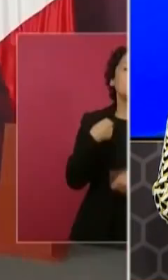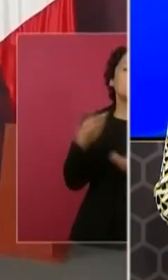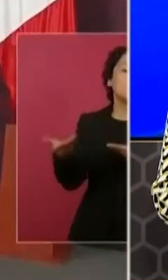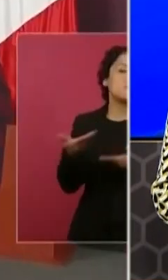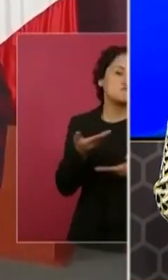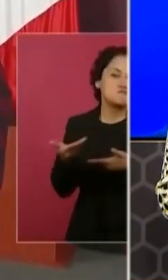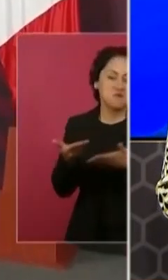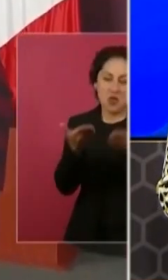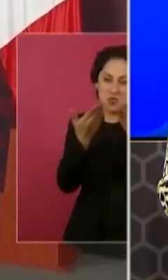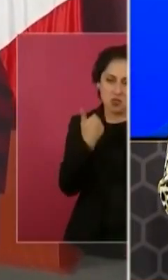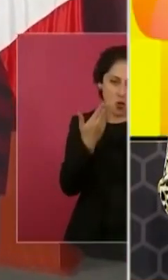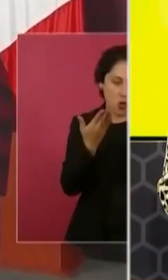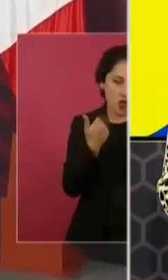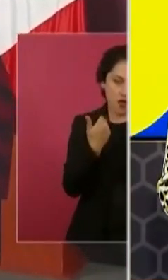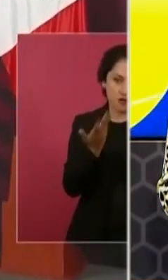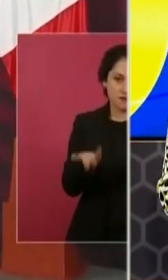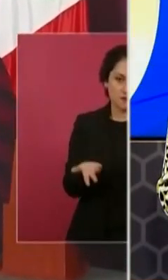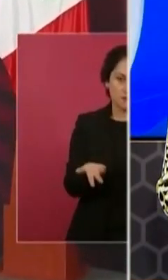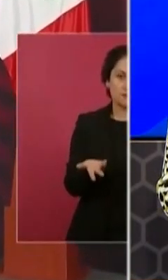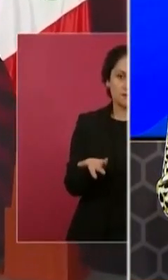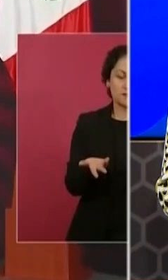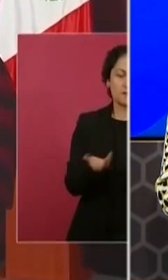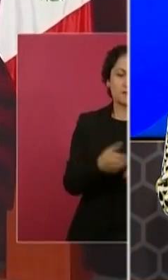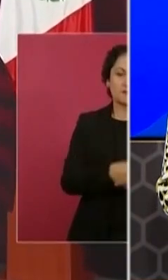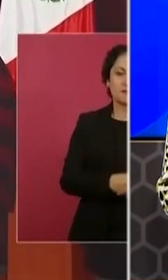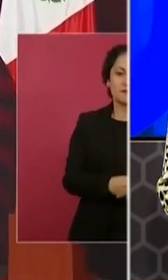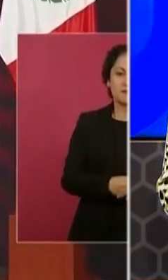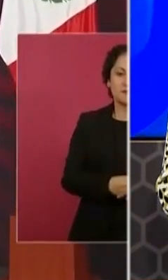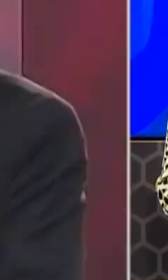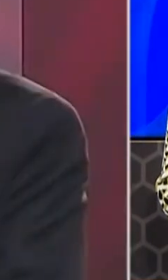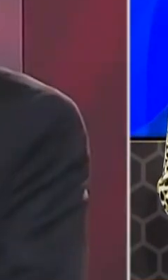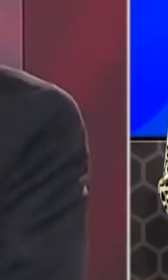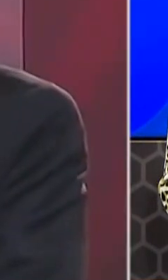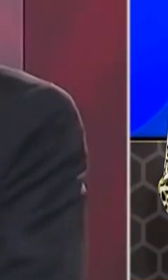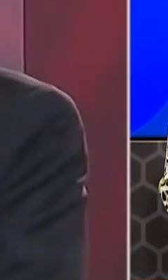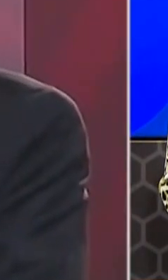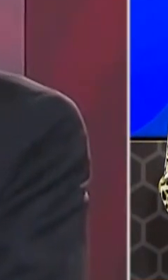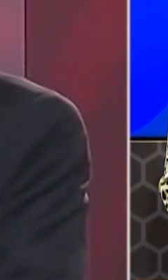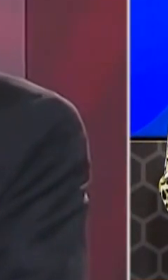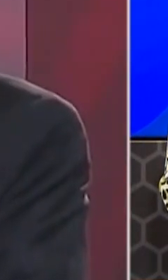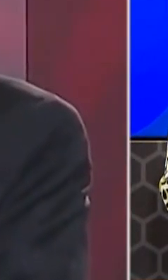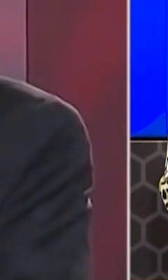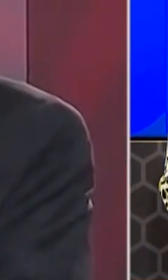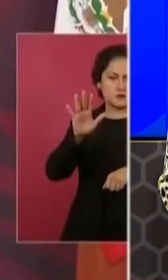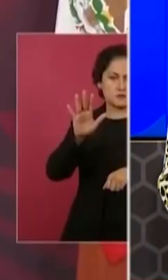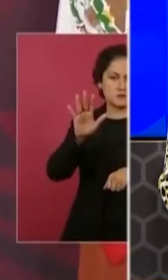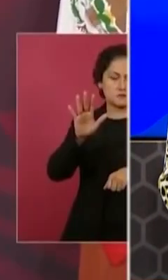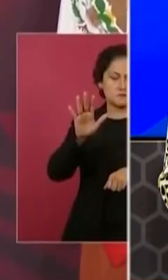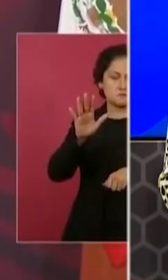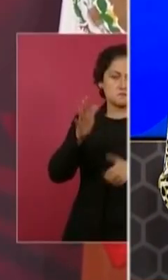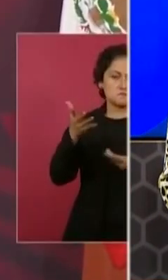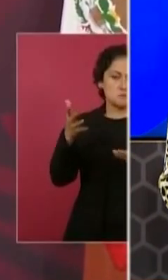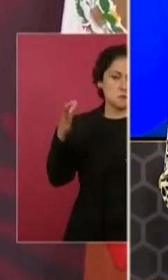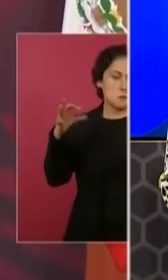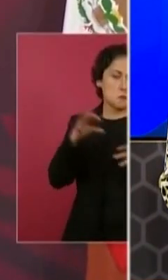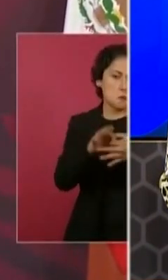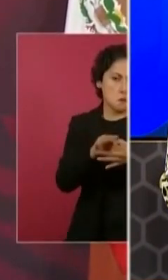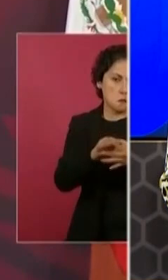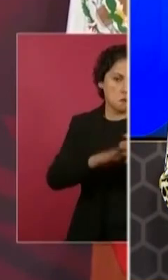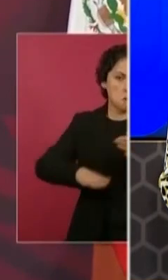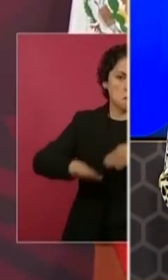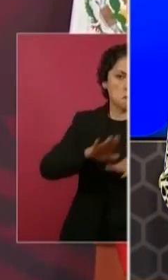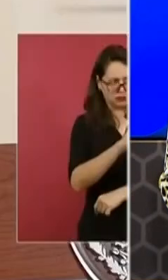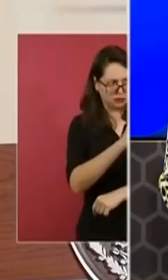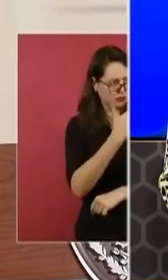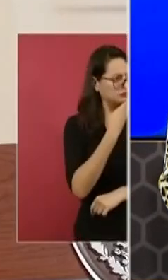No, que la interrumpí, el tiempo me ha ganado, pero quería pedirle por favor que entre en contacto con nosotros, no bien consiga esa